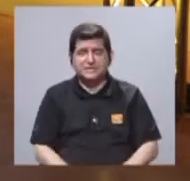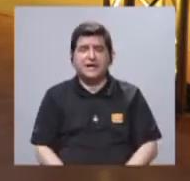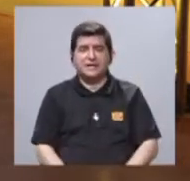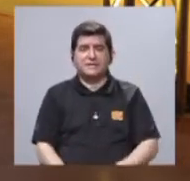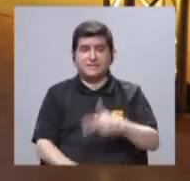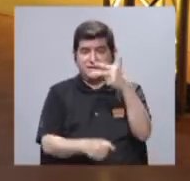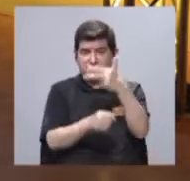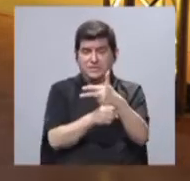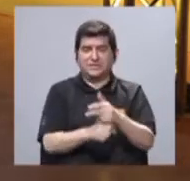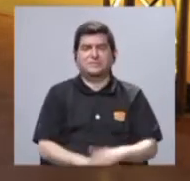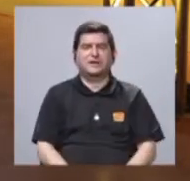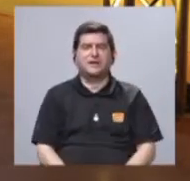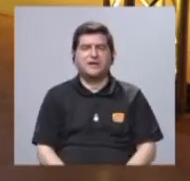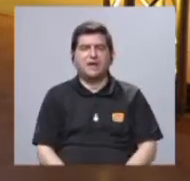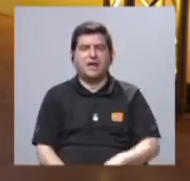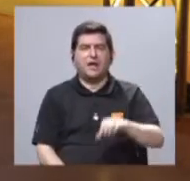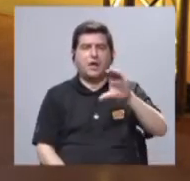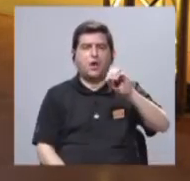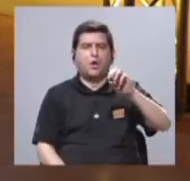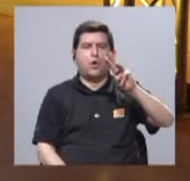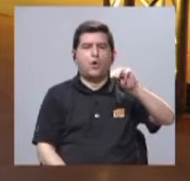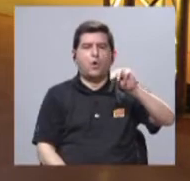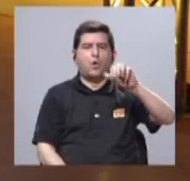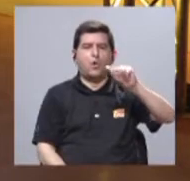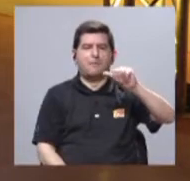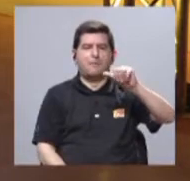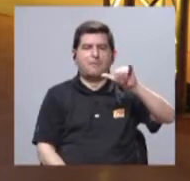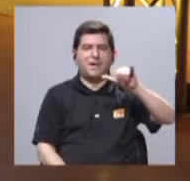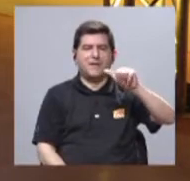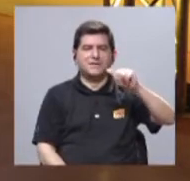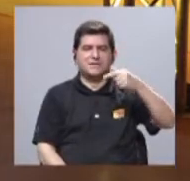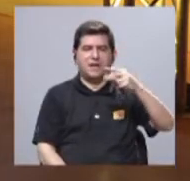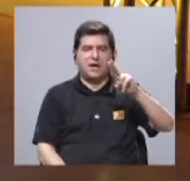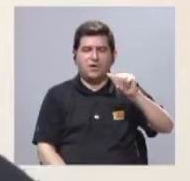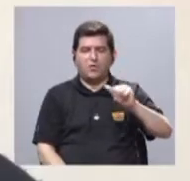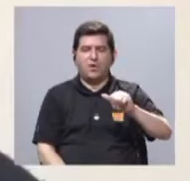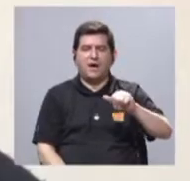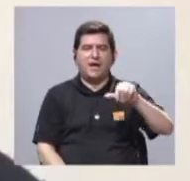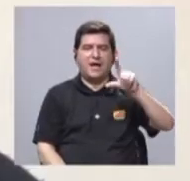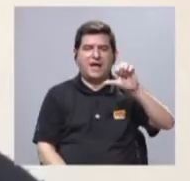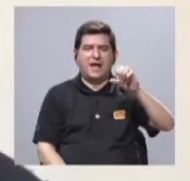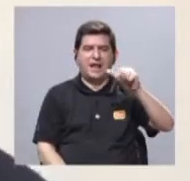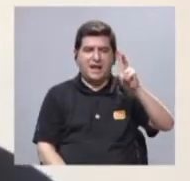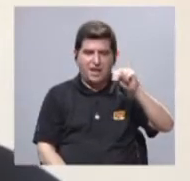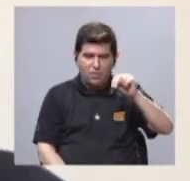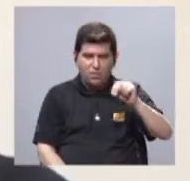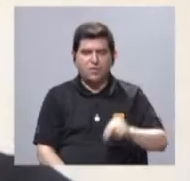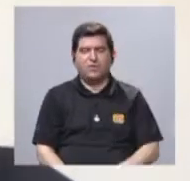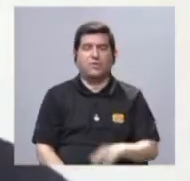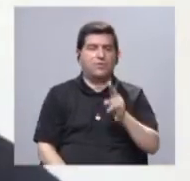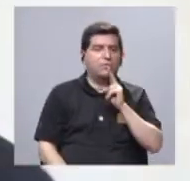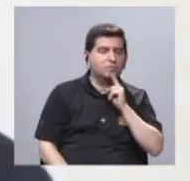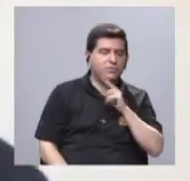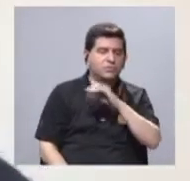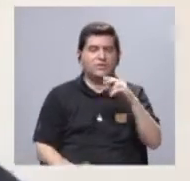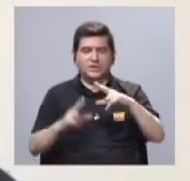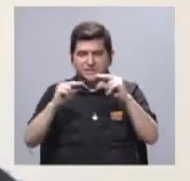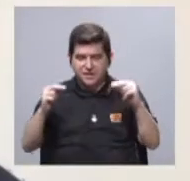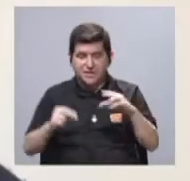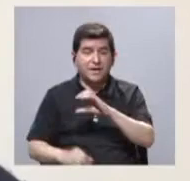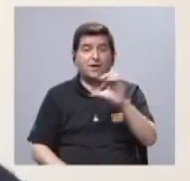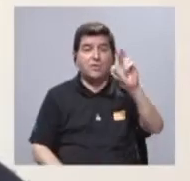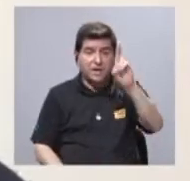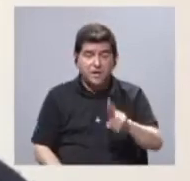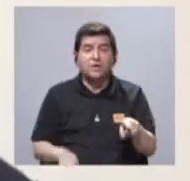en Comayagua, que era la capital de Honduras, en León, que era la capital de Nicaragua y también de Costa